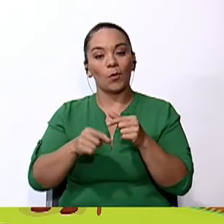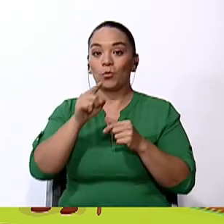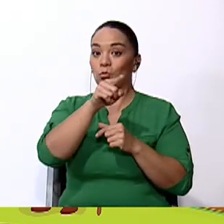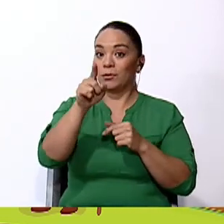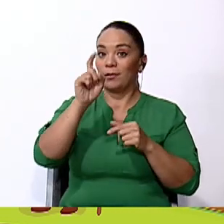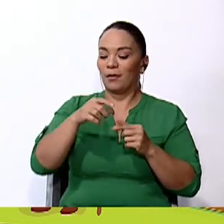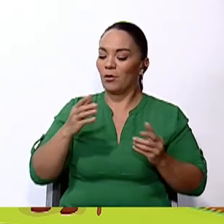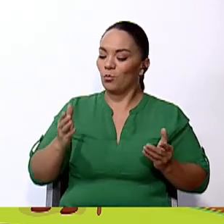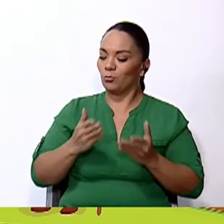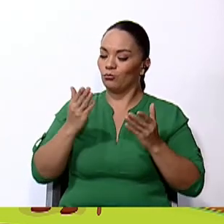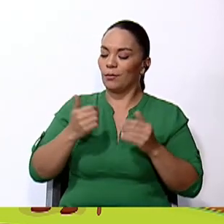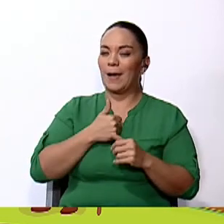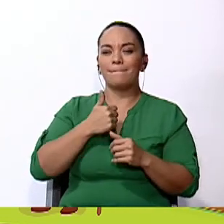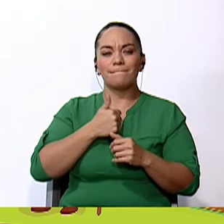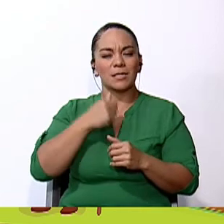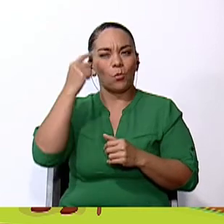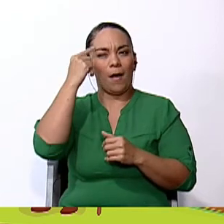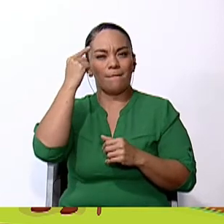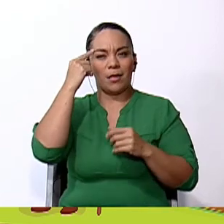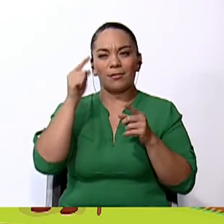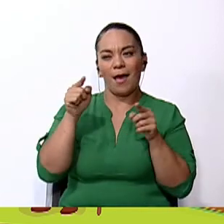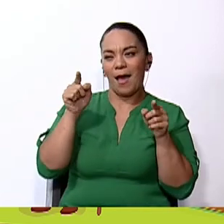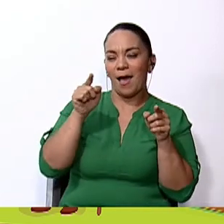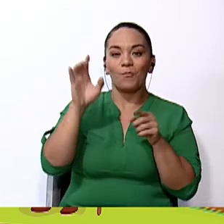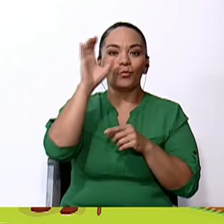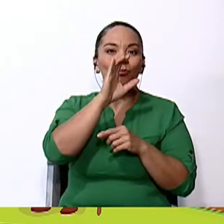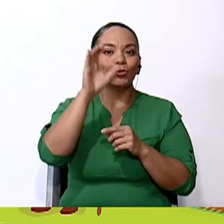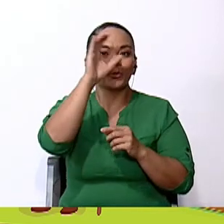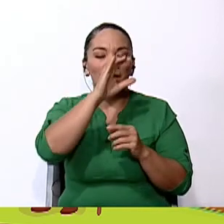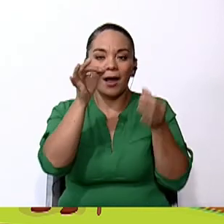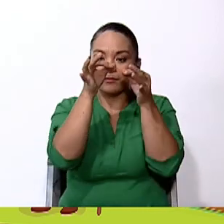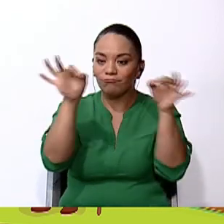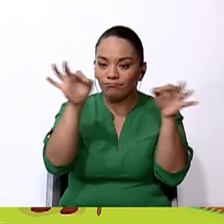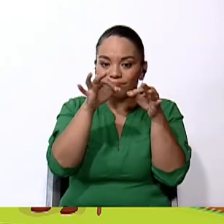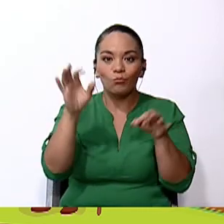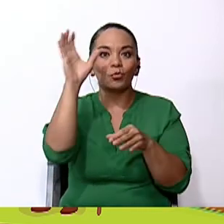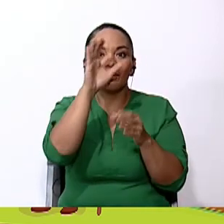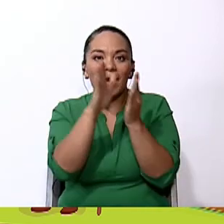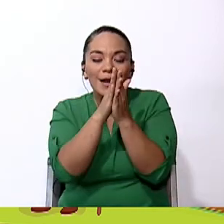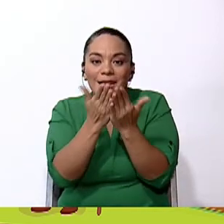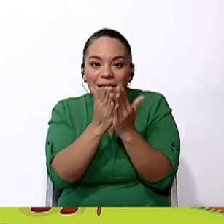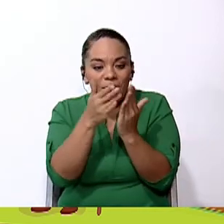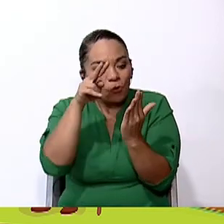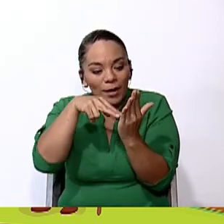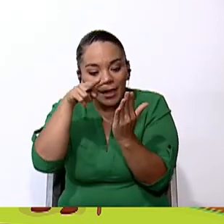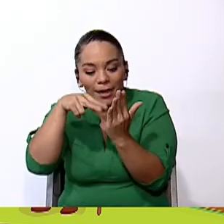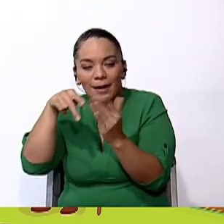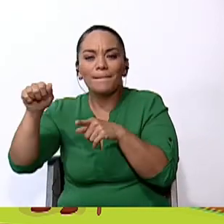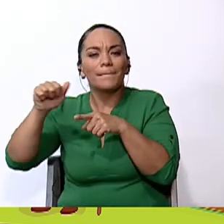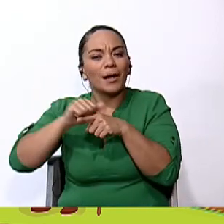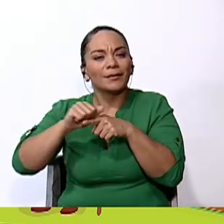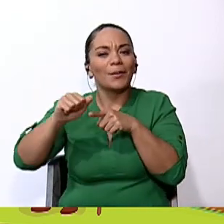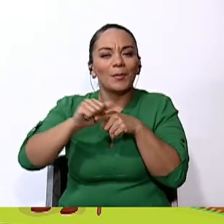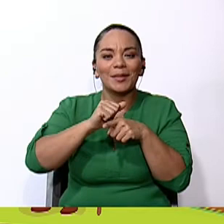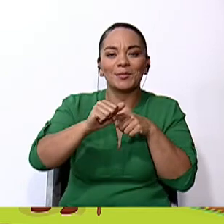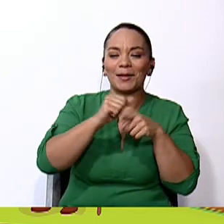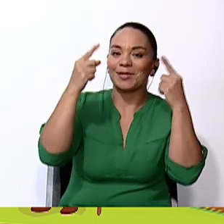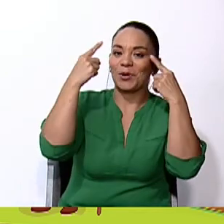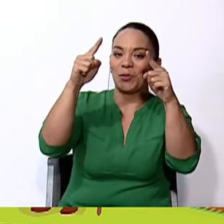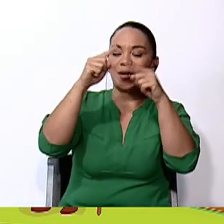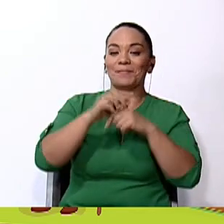estimularse ustedes mismos. Tienen que buscar textos, buscar libros y practicar para